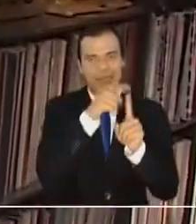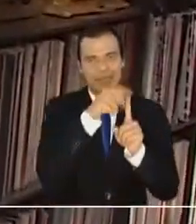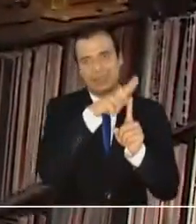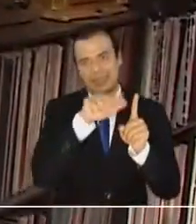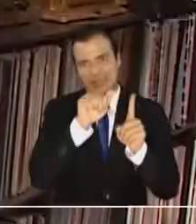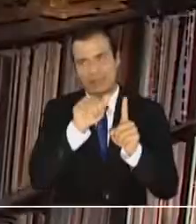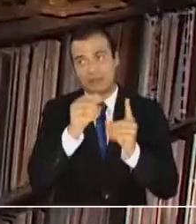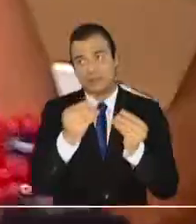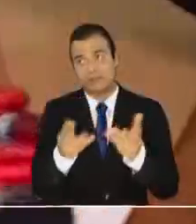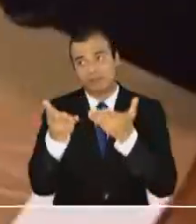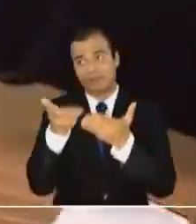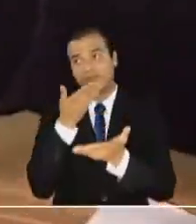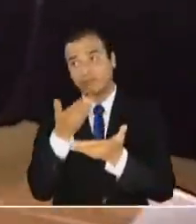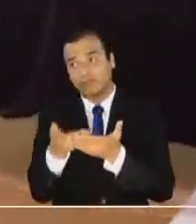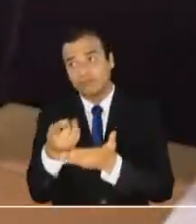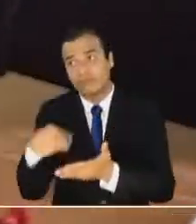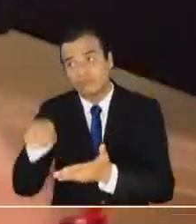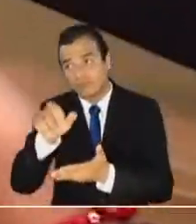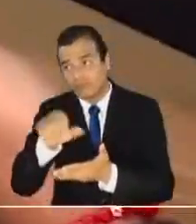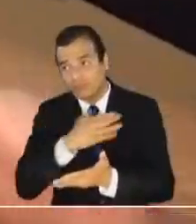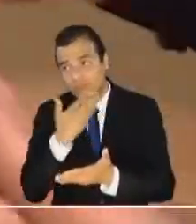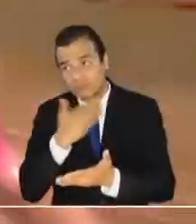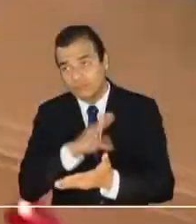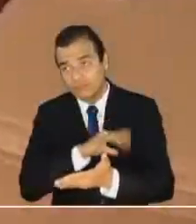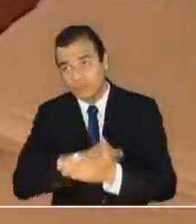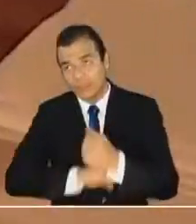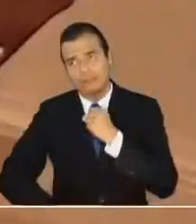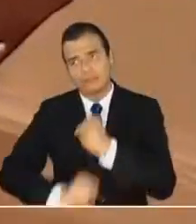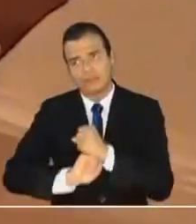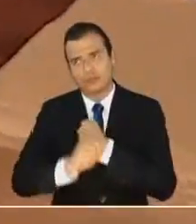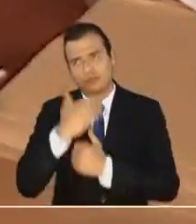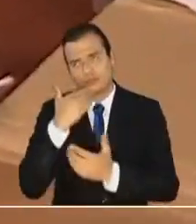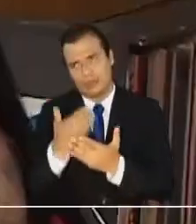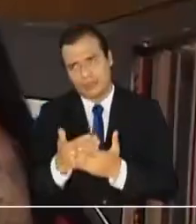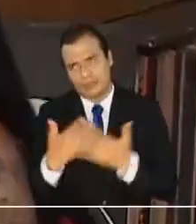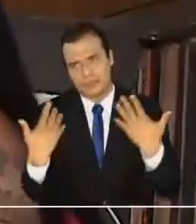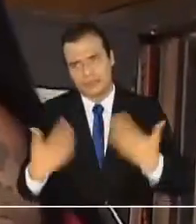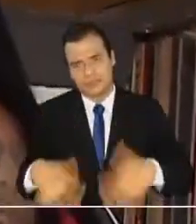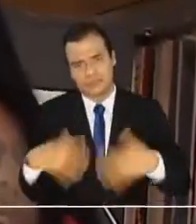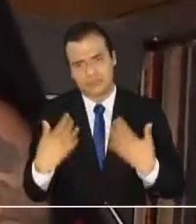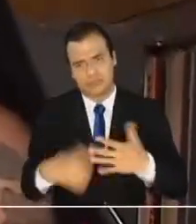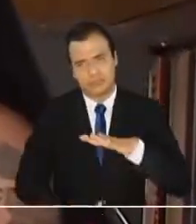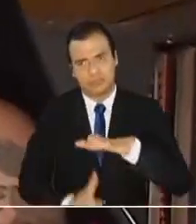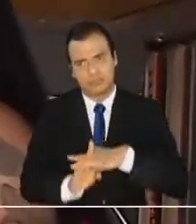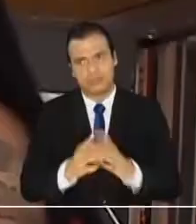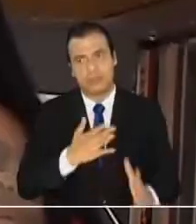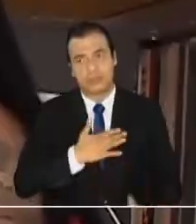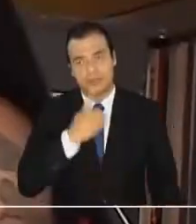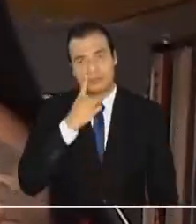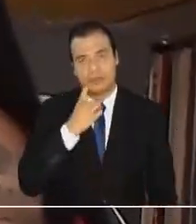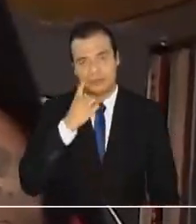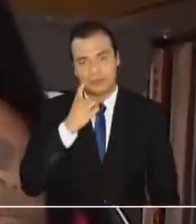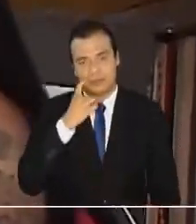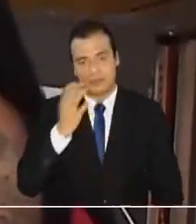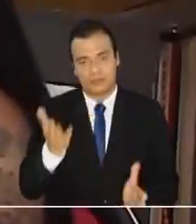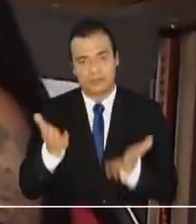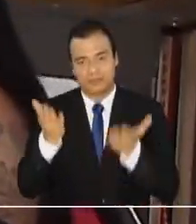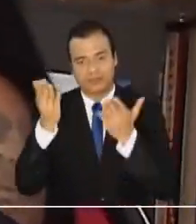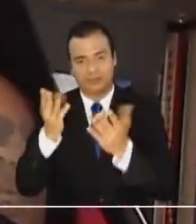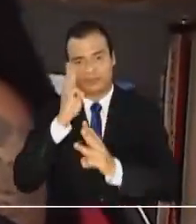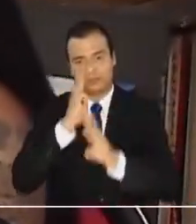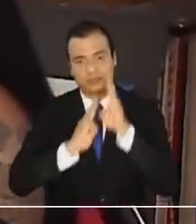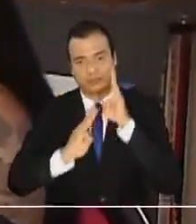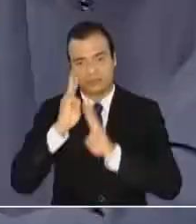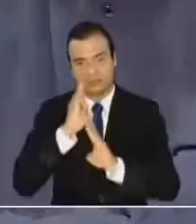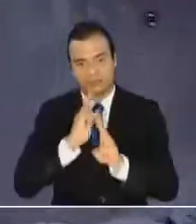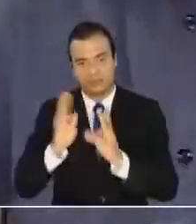amor de los caleños a los boleros, las guarachas y el son de Arti Valdés. Allí en el Museo Planeta Salsa, Eloísa quiso dejar una parte del legado del gran